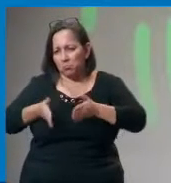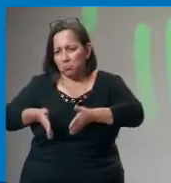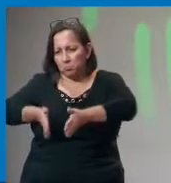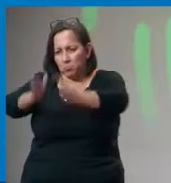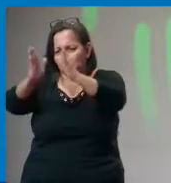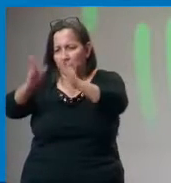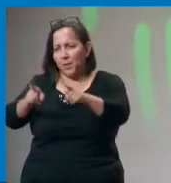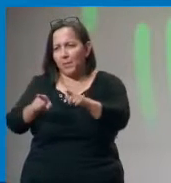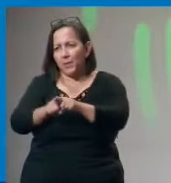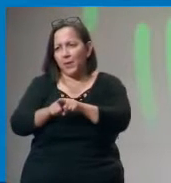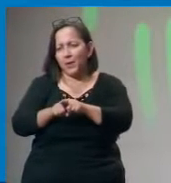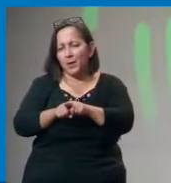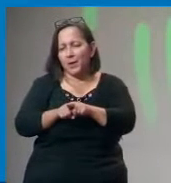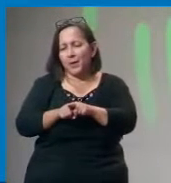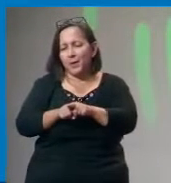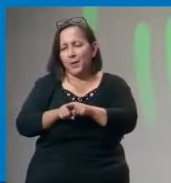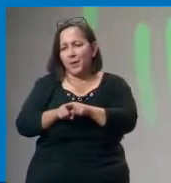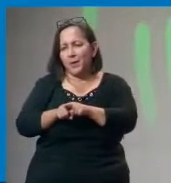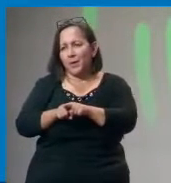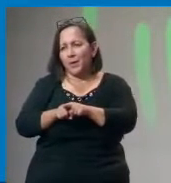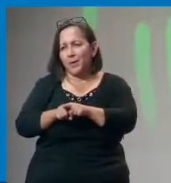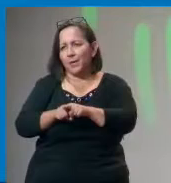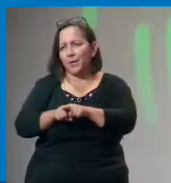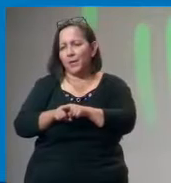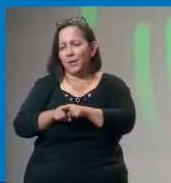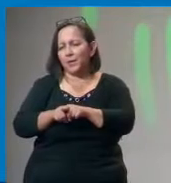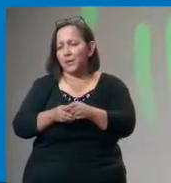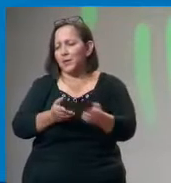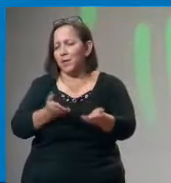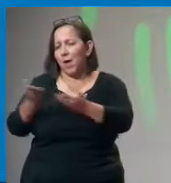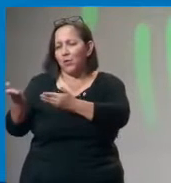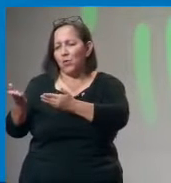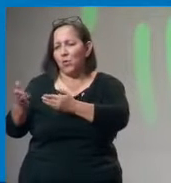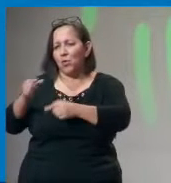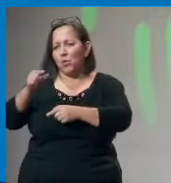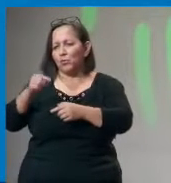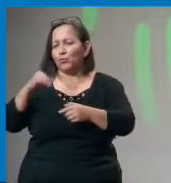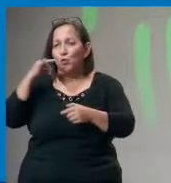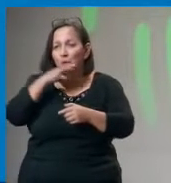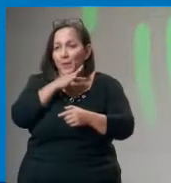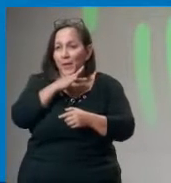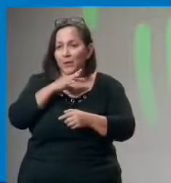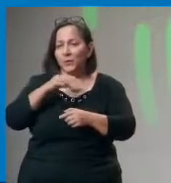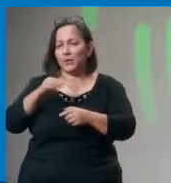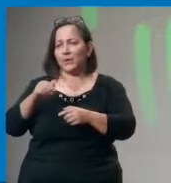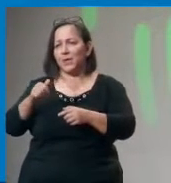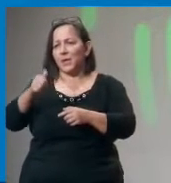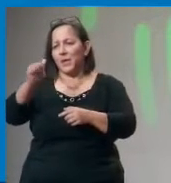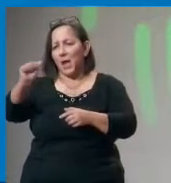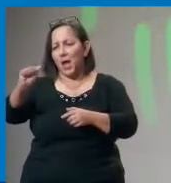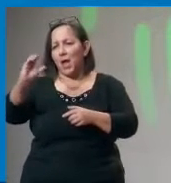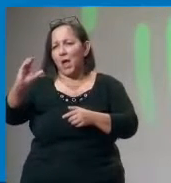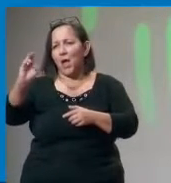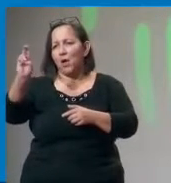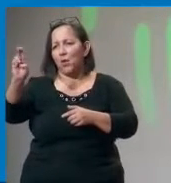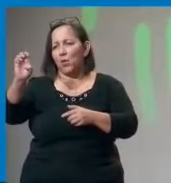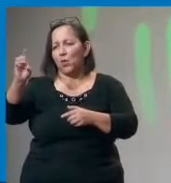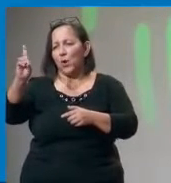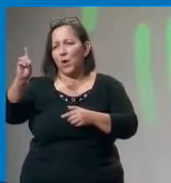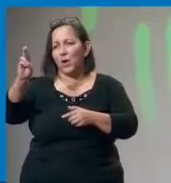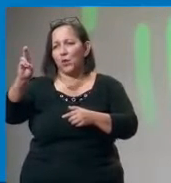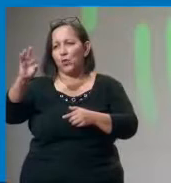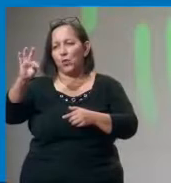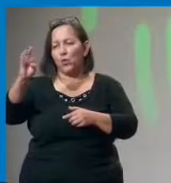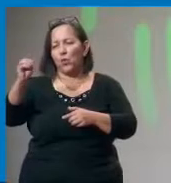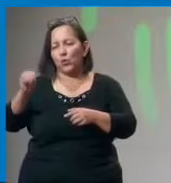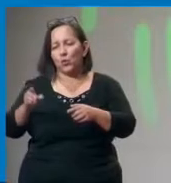trabajo ingenieril en términos de transporte de contaminantes en el acueducto, puede resolver inclusive problemas cuando no se conoce realmente por